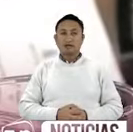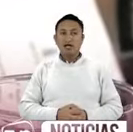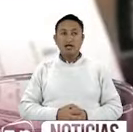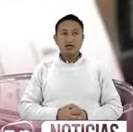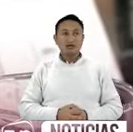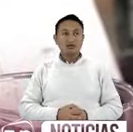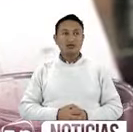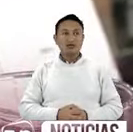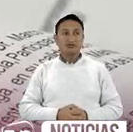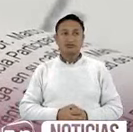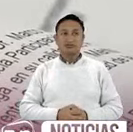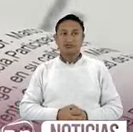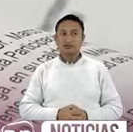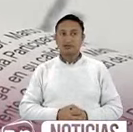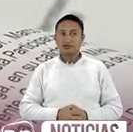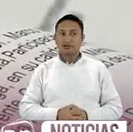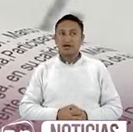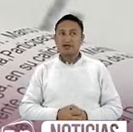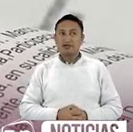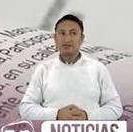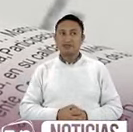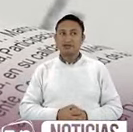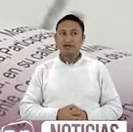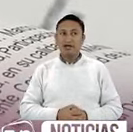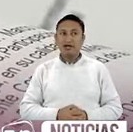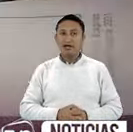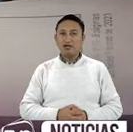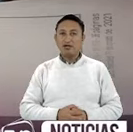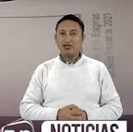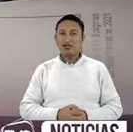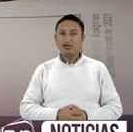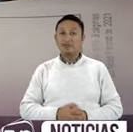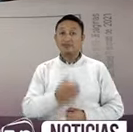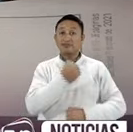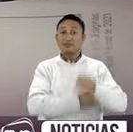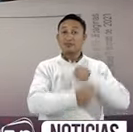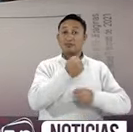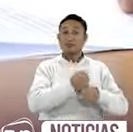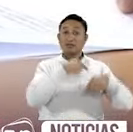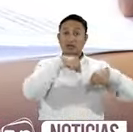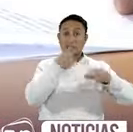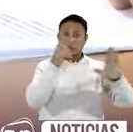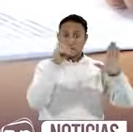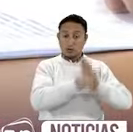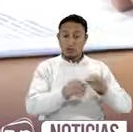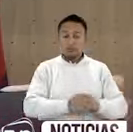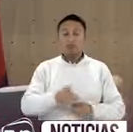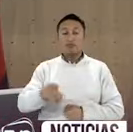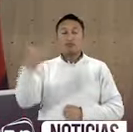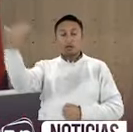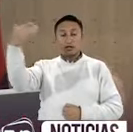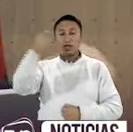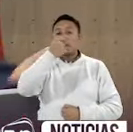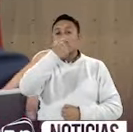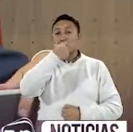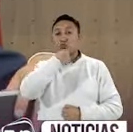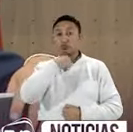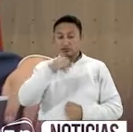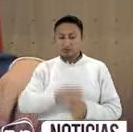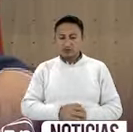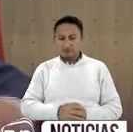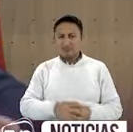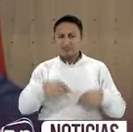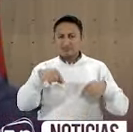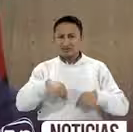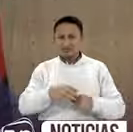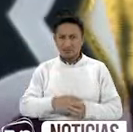de presuntos actos de corrupción han empañado a la Agencia Metropolitana de Tránsito. El alcalde Pavel Muñoz ha reconocido que existen